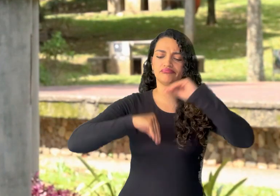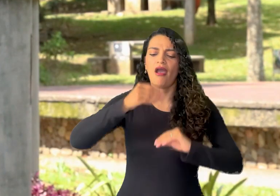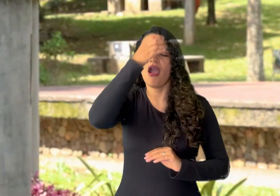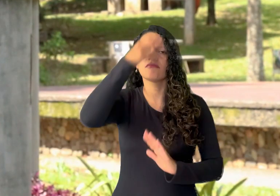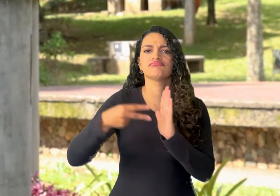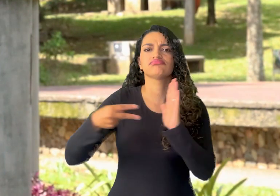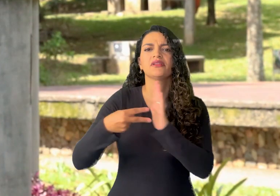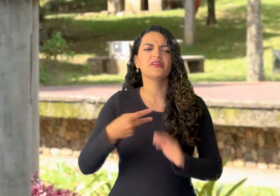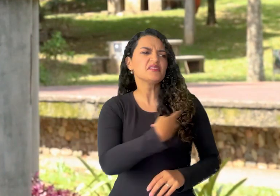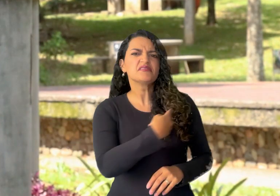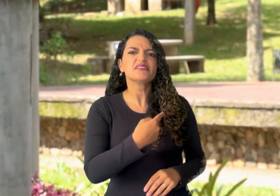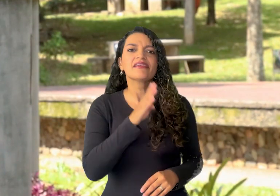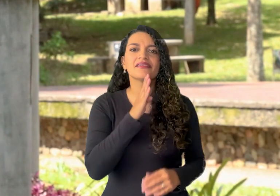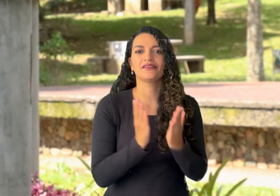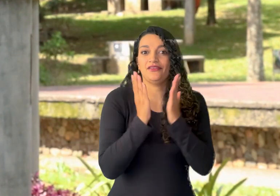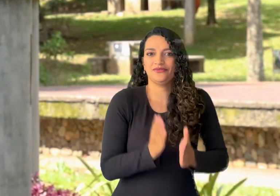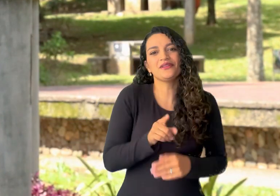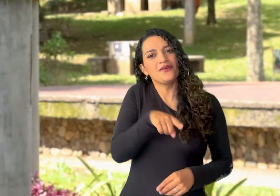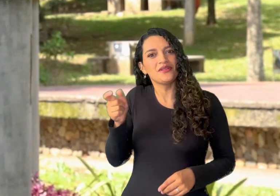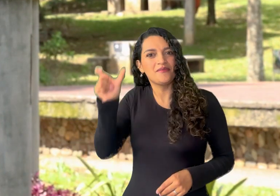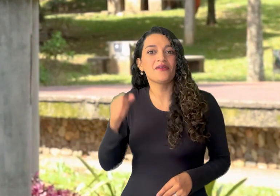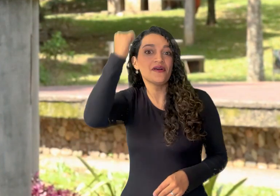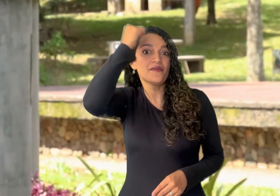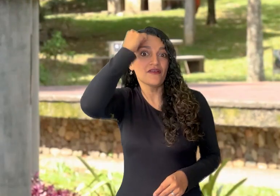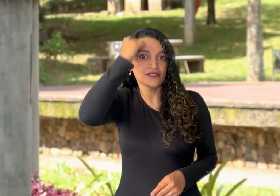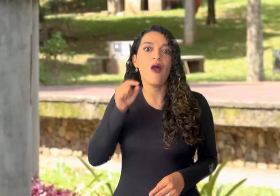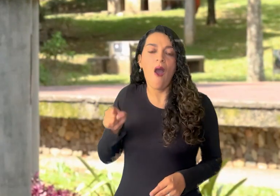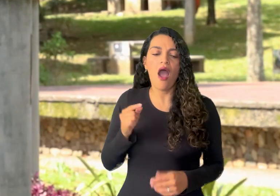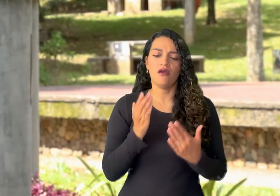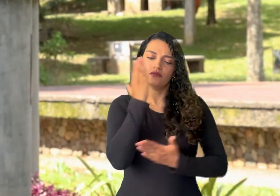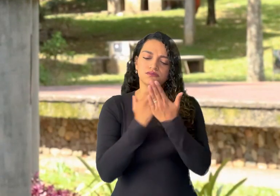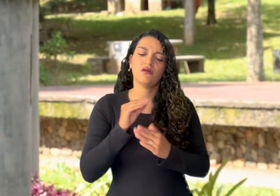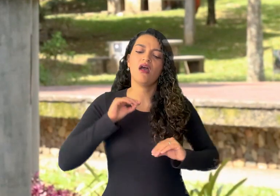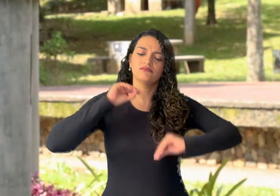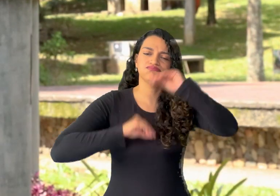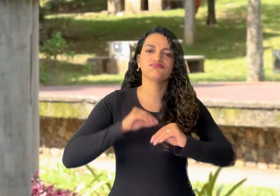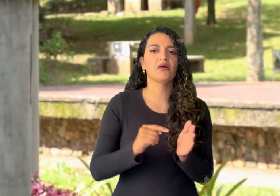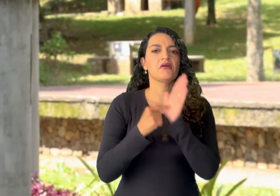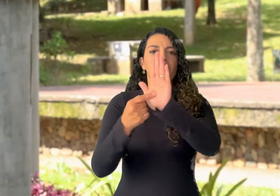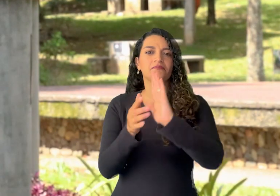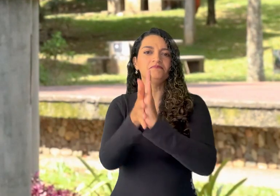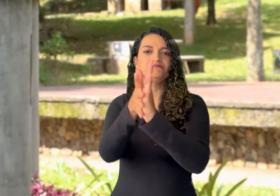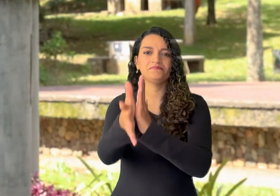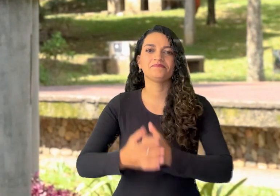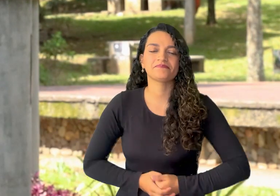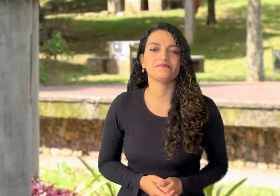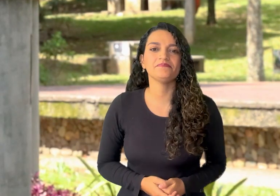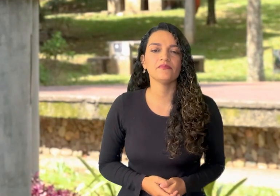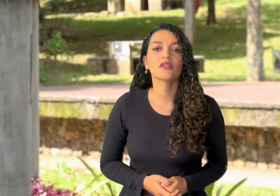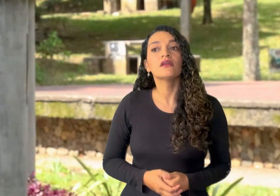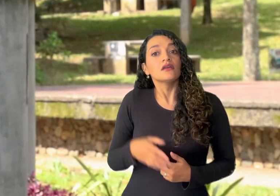técnico elaborado por las jóvenes investigadoras María Camila Pérez Quirós y Lady Caterine Castro Sierra, así como por la docente Clara Inés